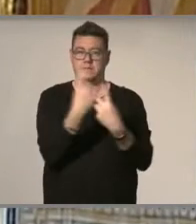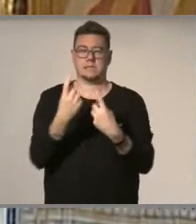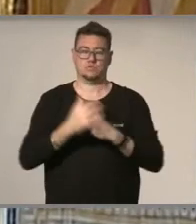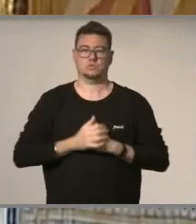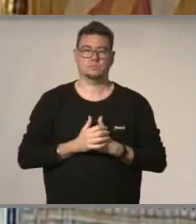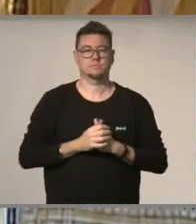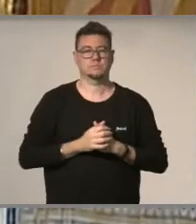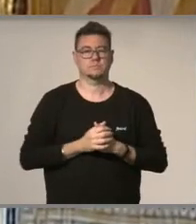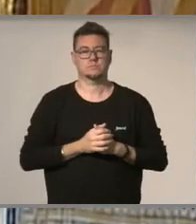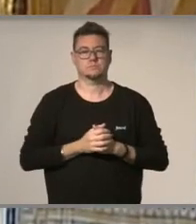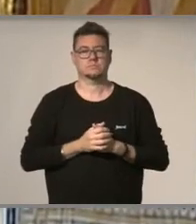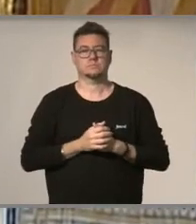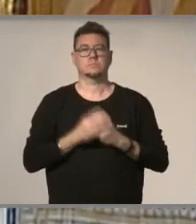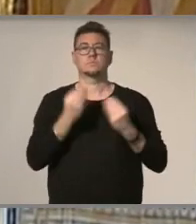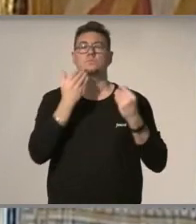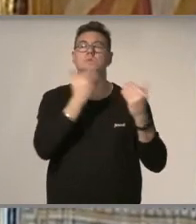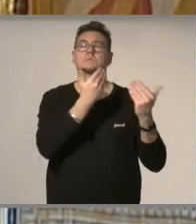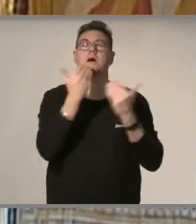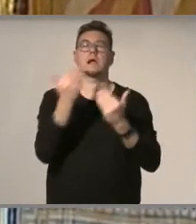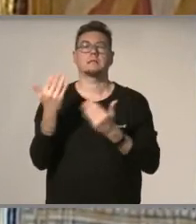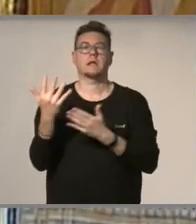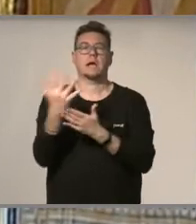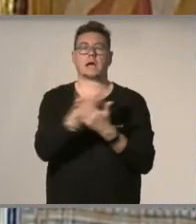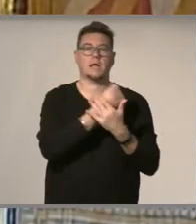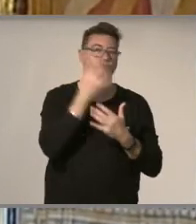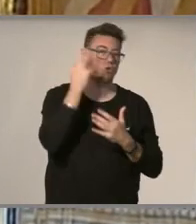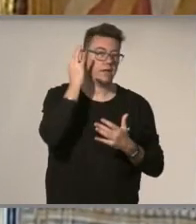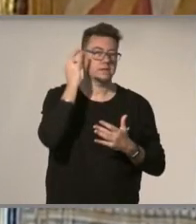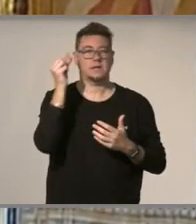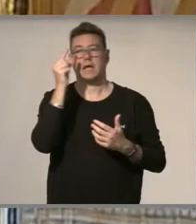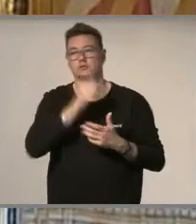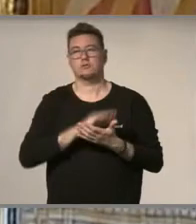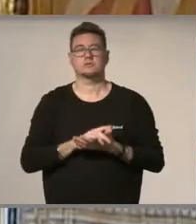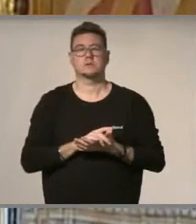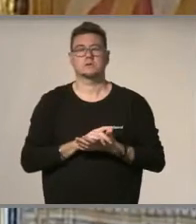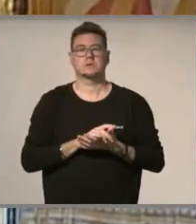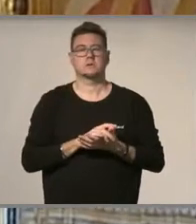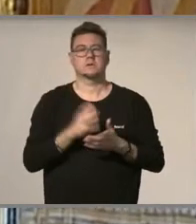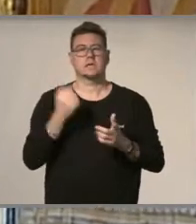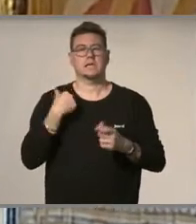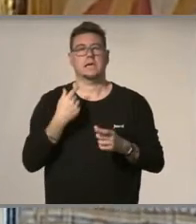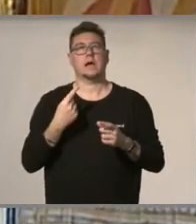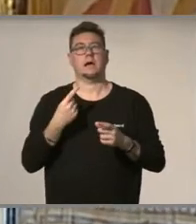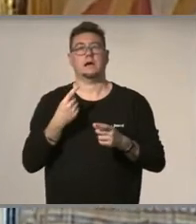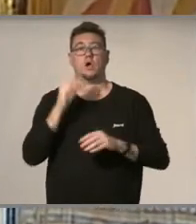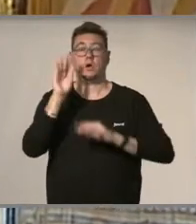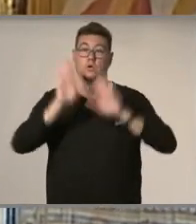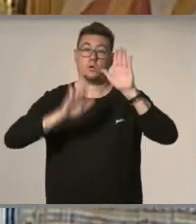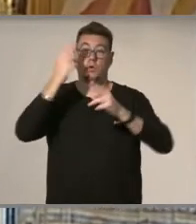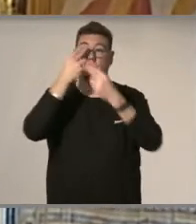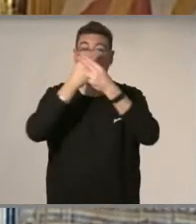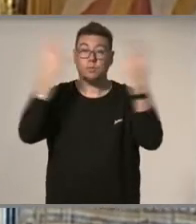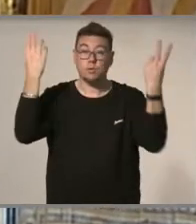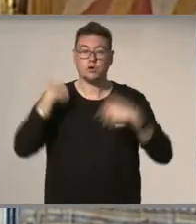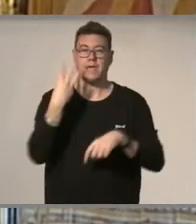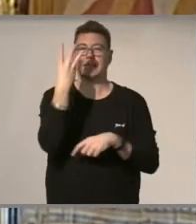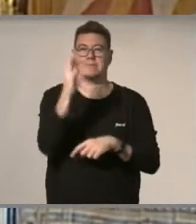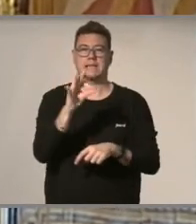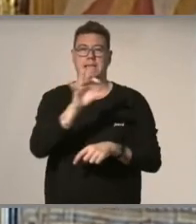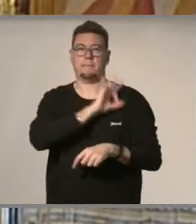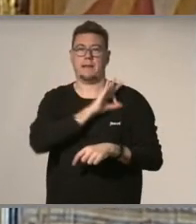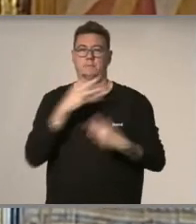necesitamos. Muchísimas gracias a todas y a todos, y queda convocado el 30 Premio Convivencia. Muchas gracias.